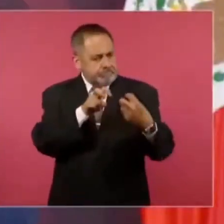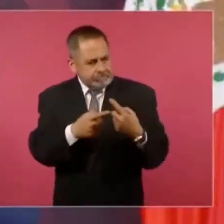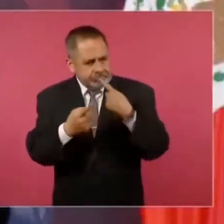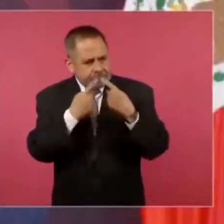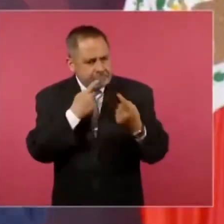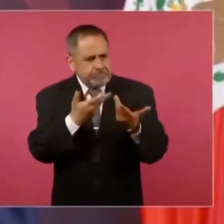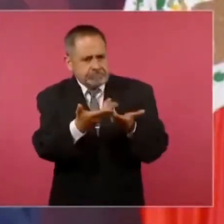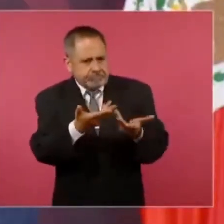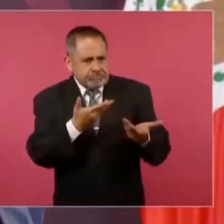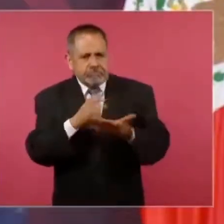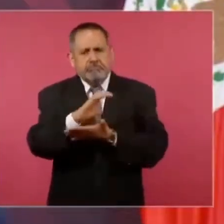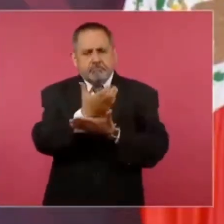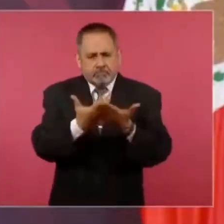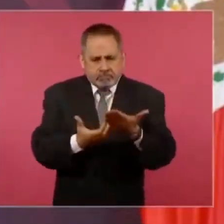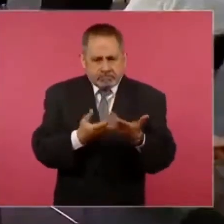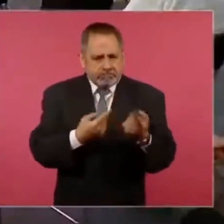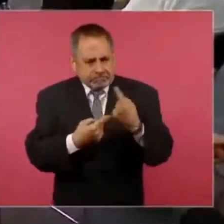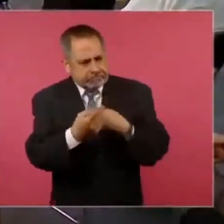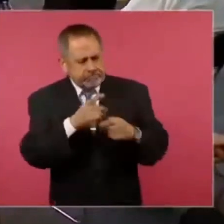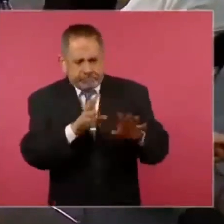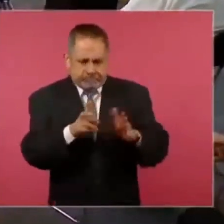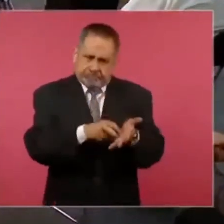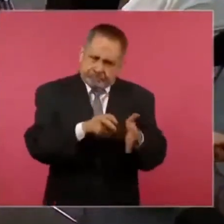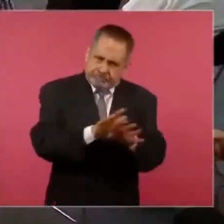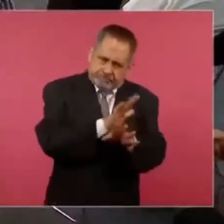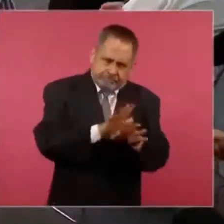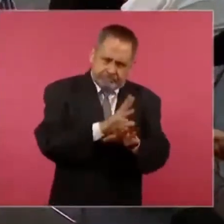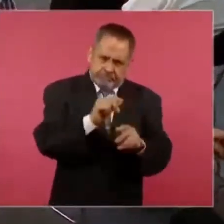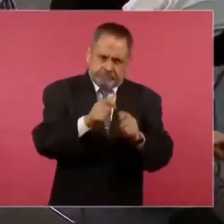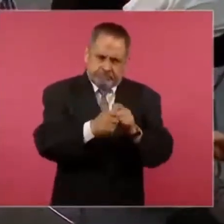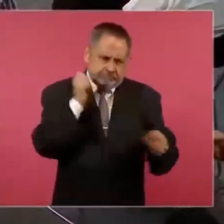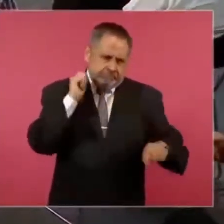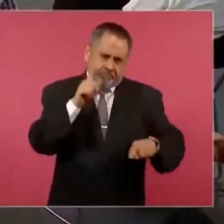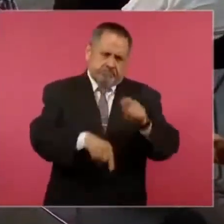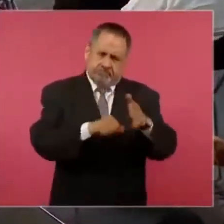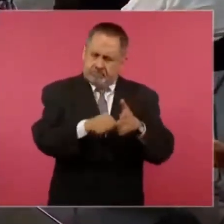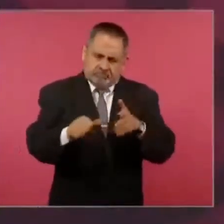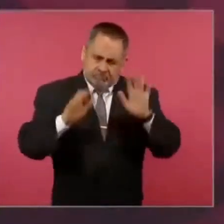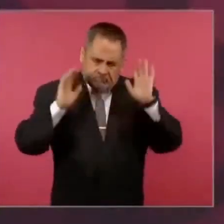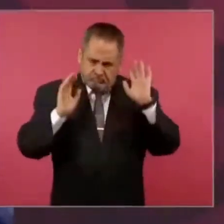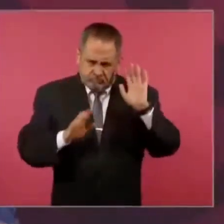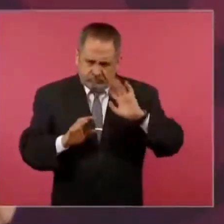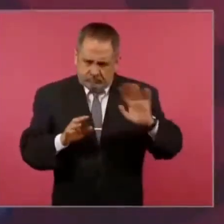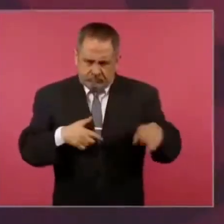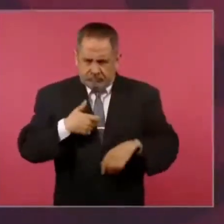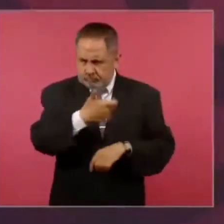la negociación o se cancela.